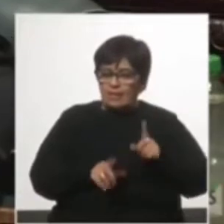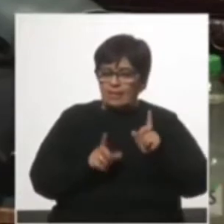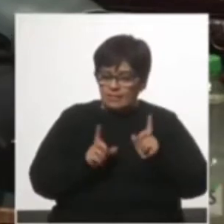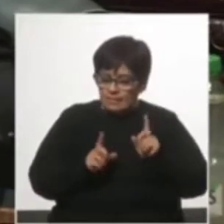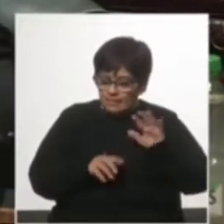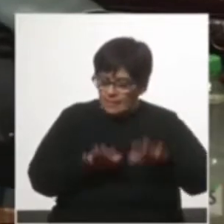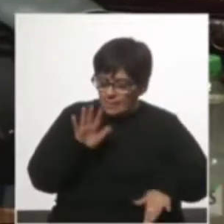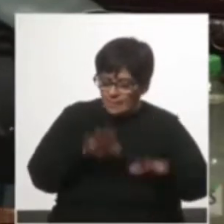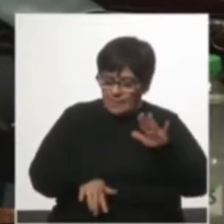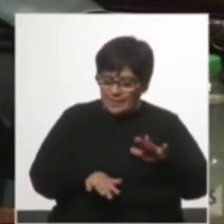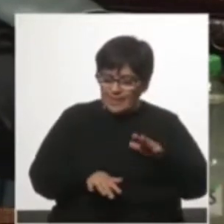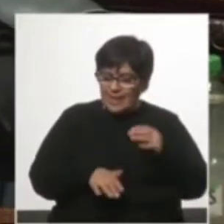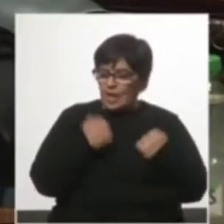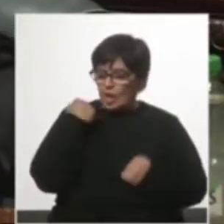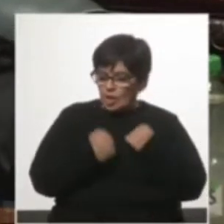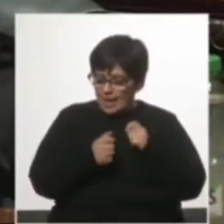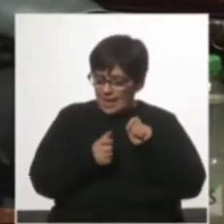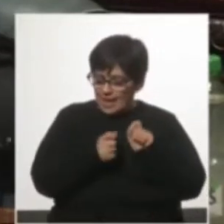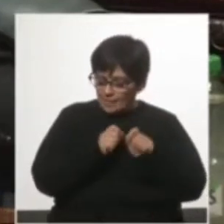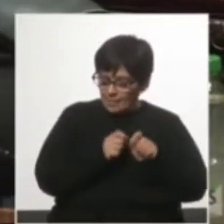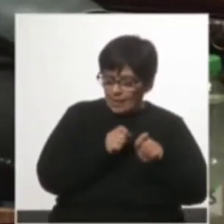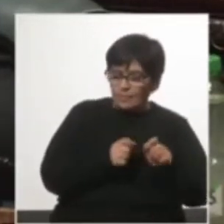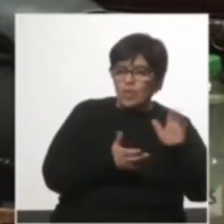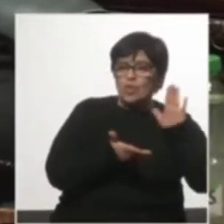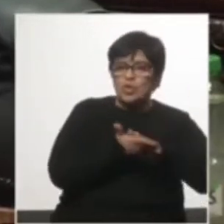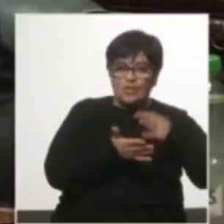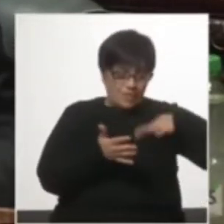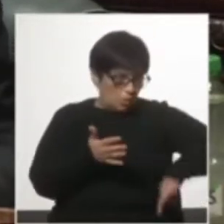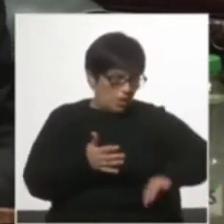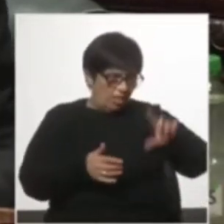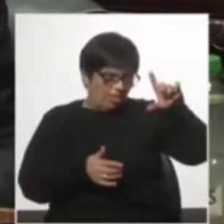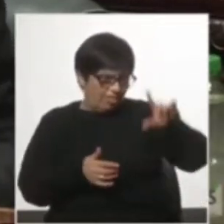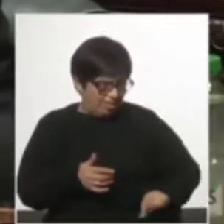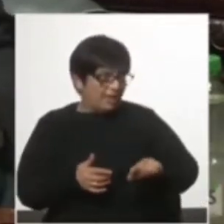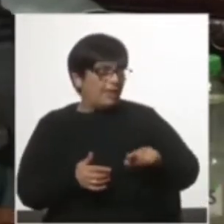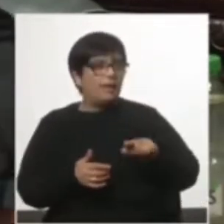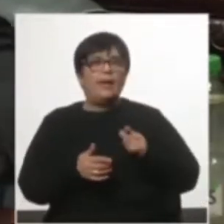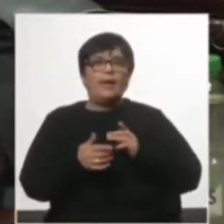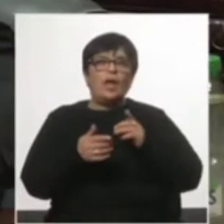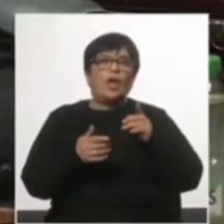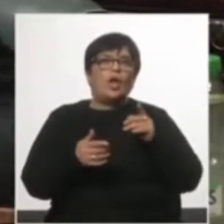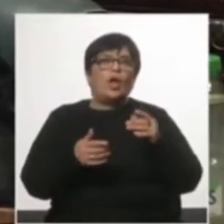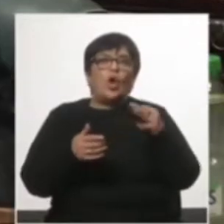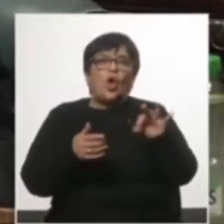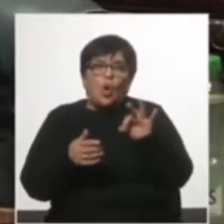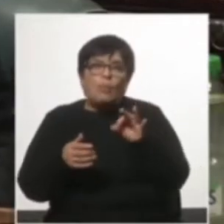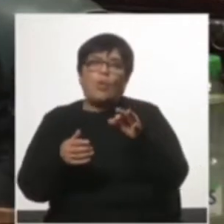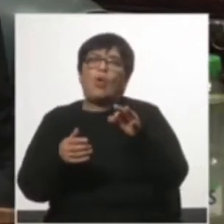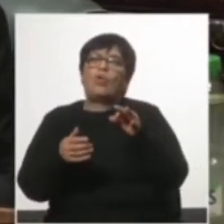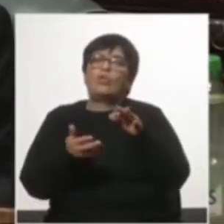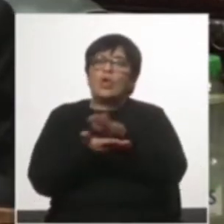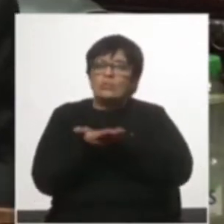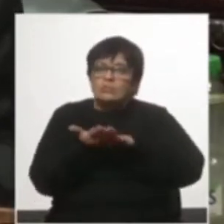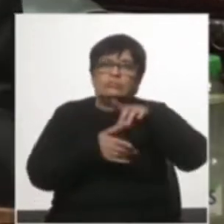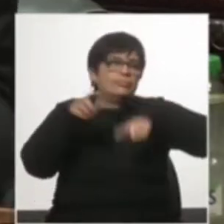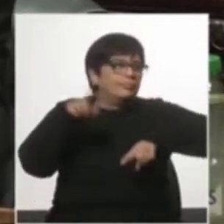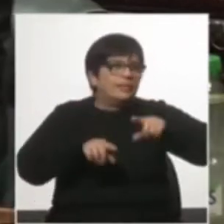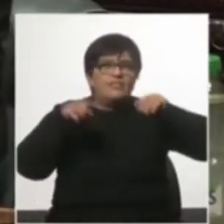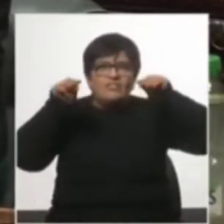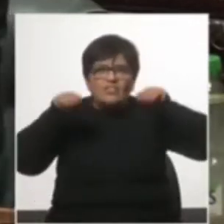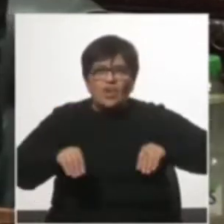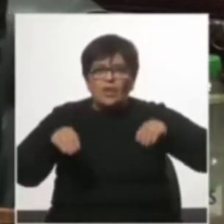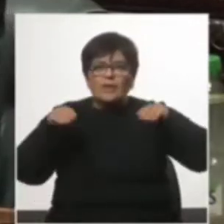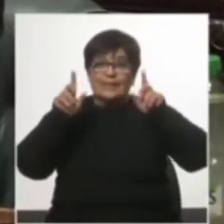porque hay ahorros asociados a la baja de salarios, a la baja de pasividades, al no acelerar o anticipar